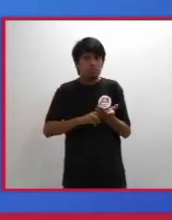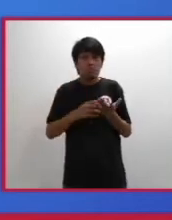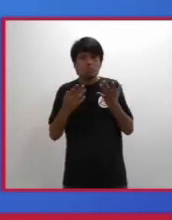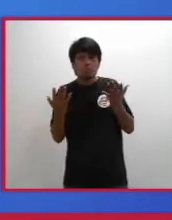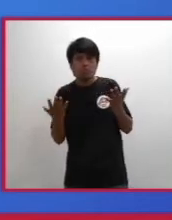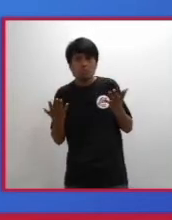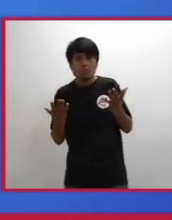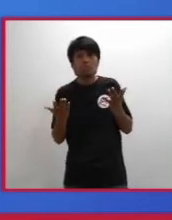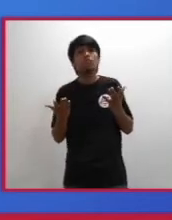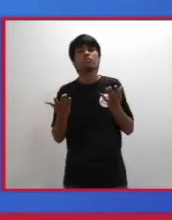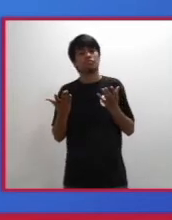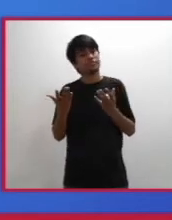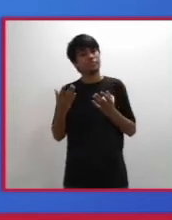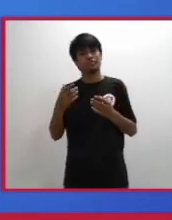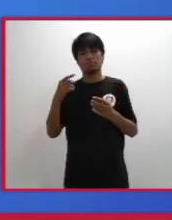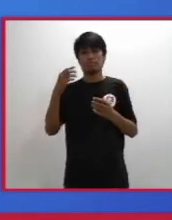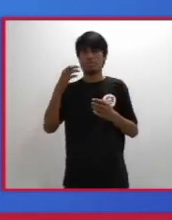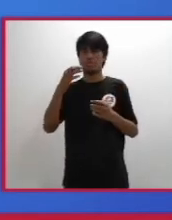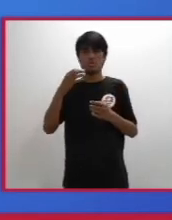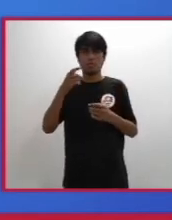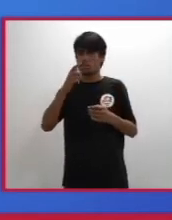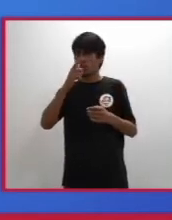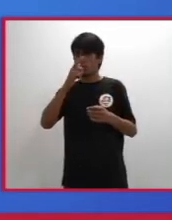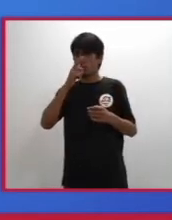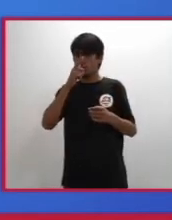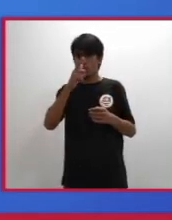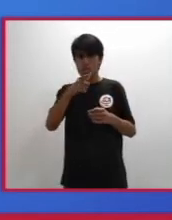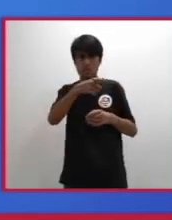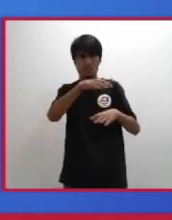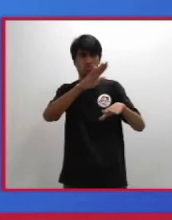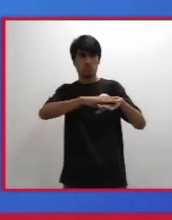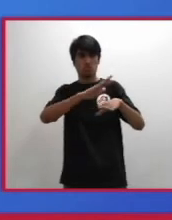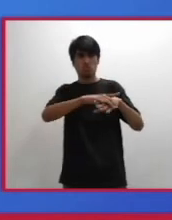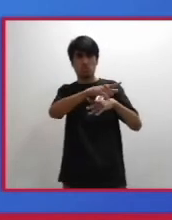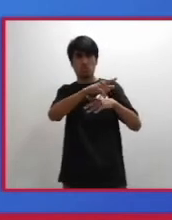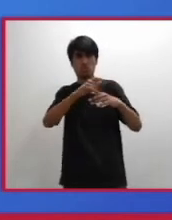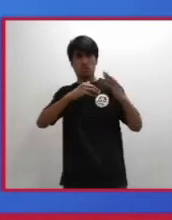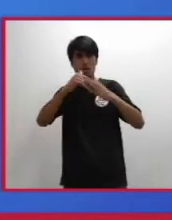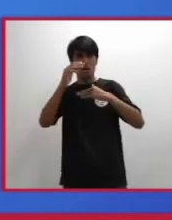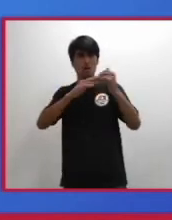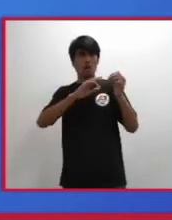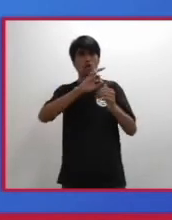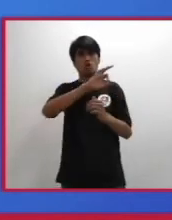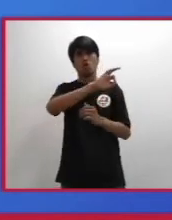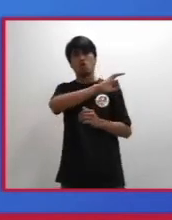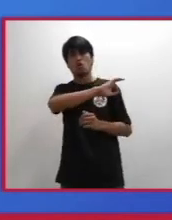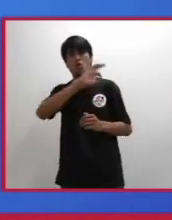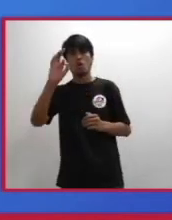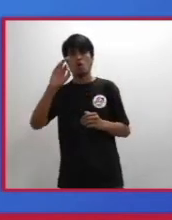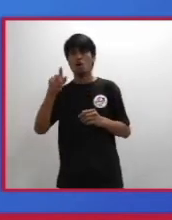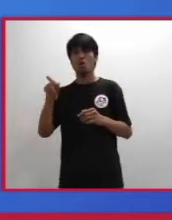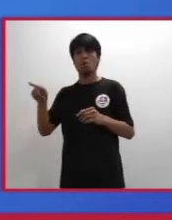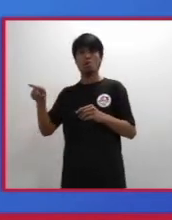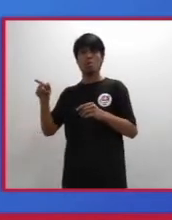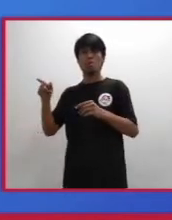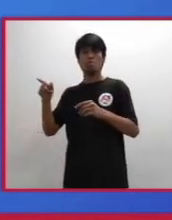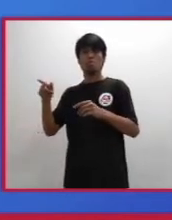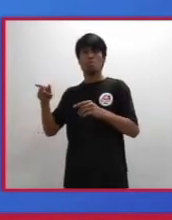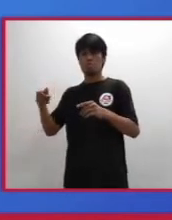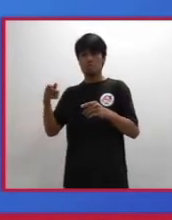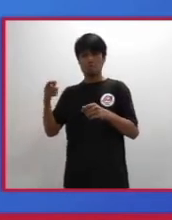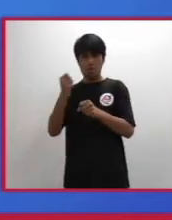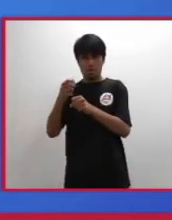de personas, ya sea directamente relacionado a obra o personas terceras que tengan que